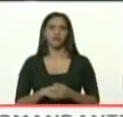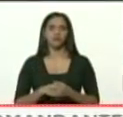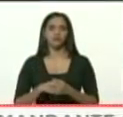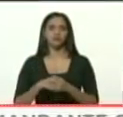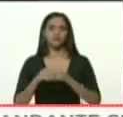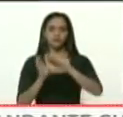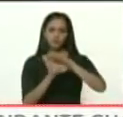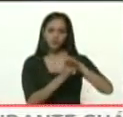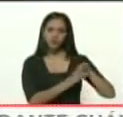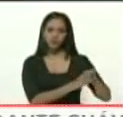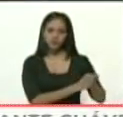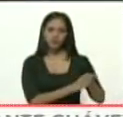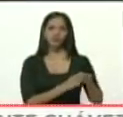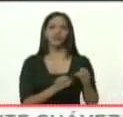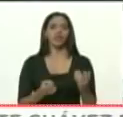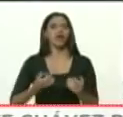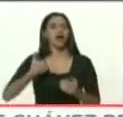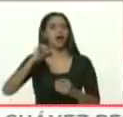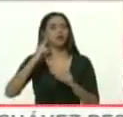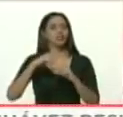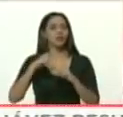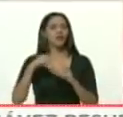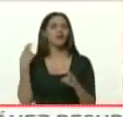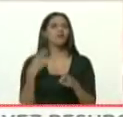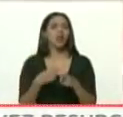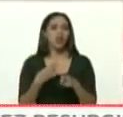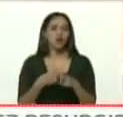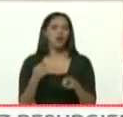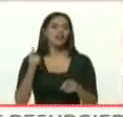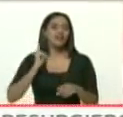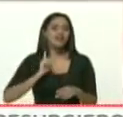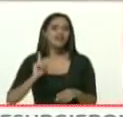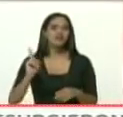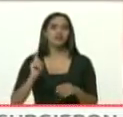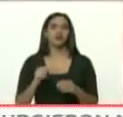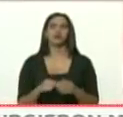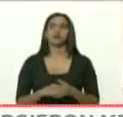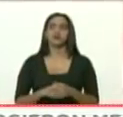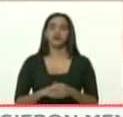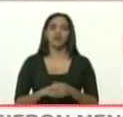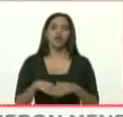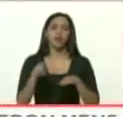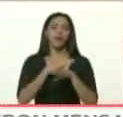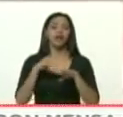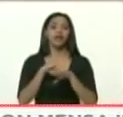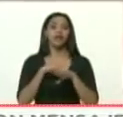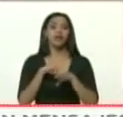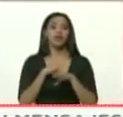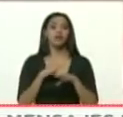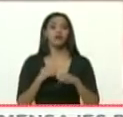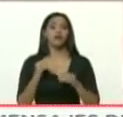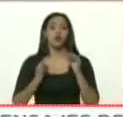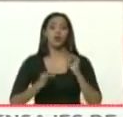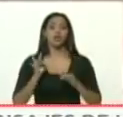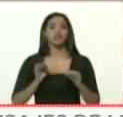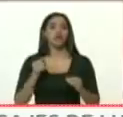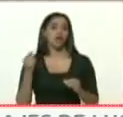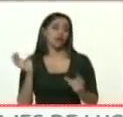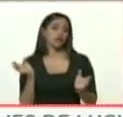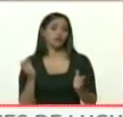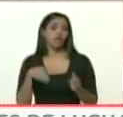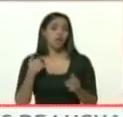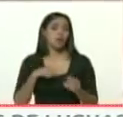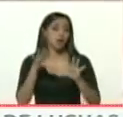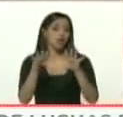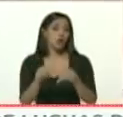poquito de tema, ministro, porque también hay otro tipo de amenazas que quizás desde el Ministerio de Interior y Justicia toca abordar. Por ejemplo,